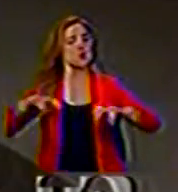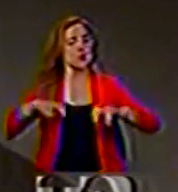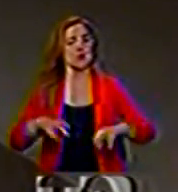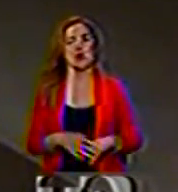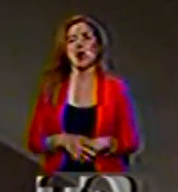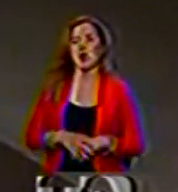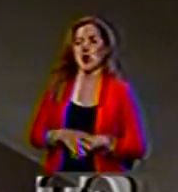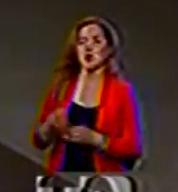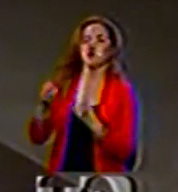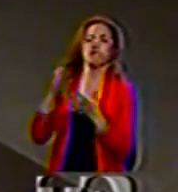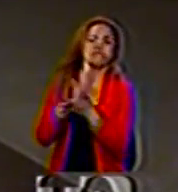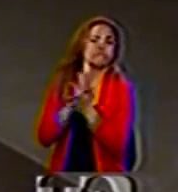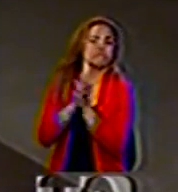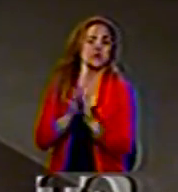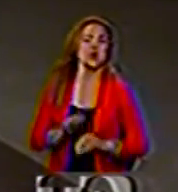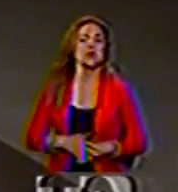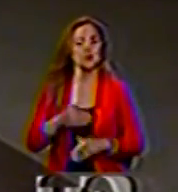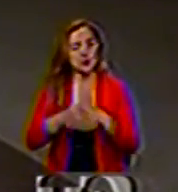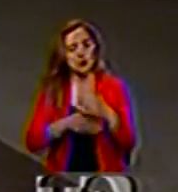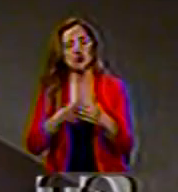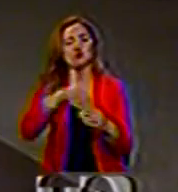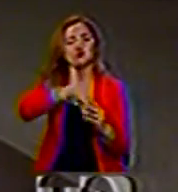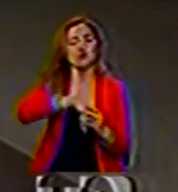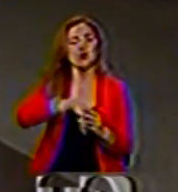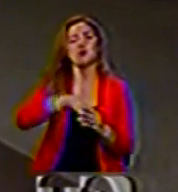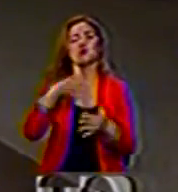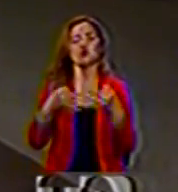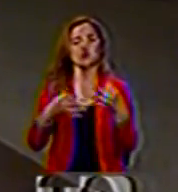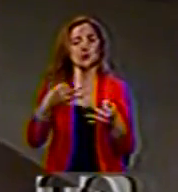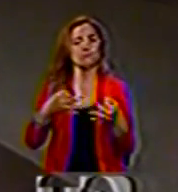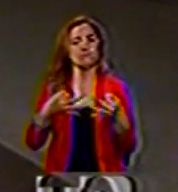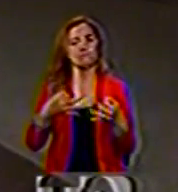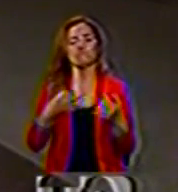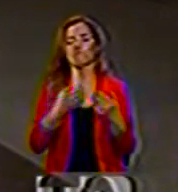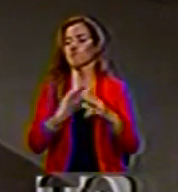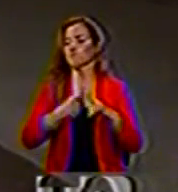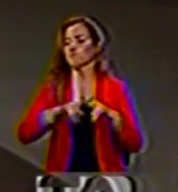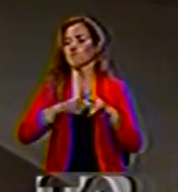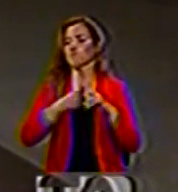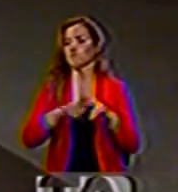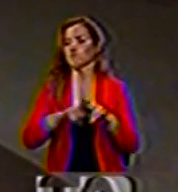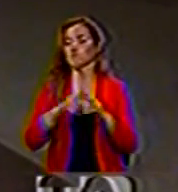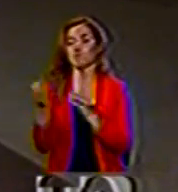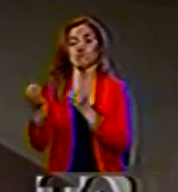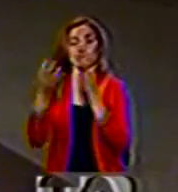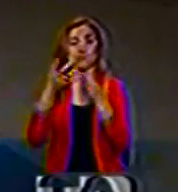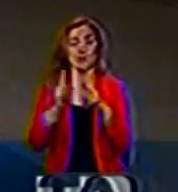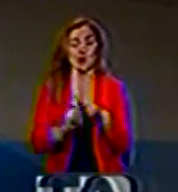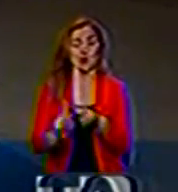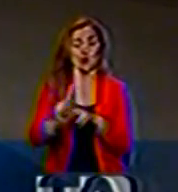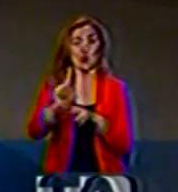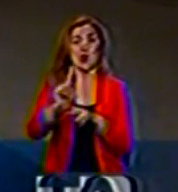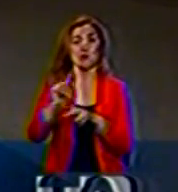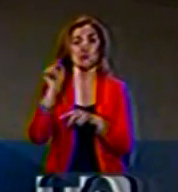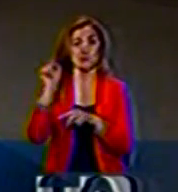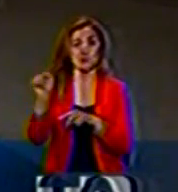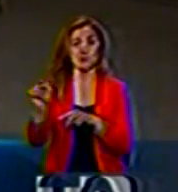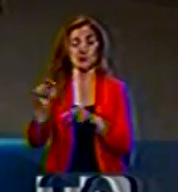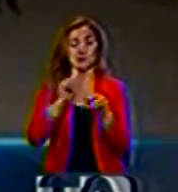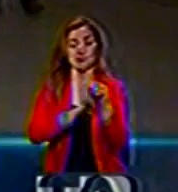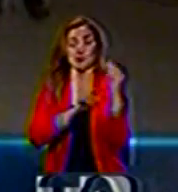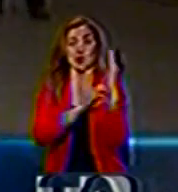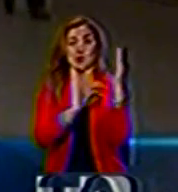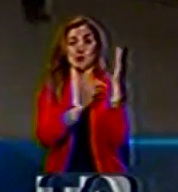caso. Hay que decir que ambos procesos, el interno y también el judicial, se abrieron una vez que nos enteramos que durante la fuga de Fernando Alvarado, su